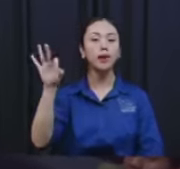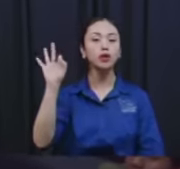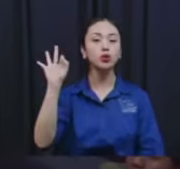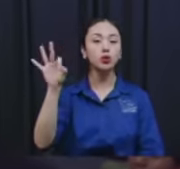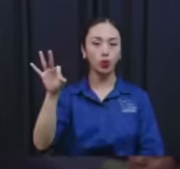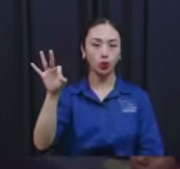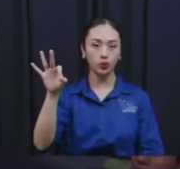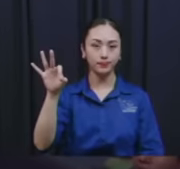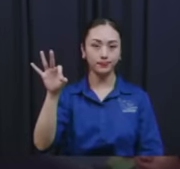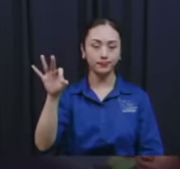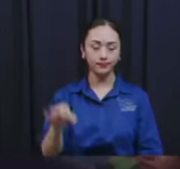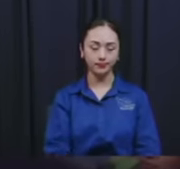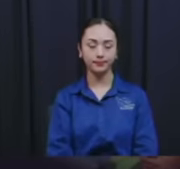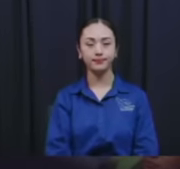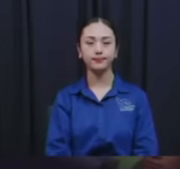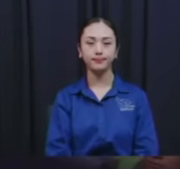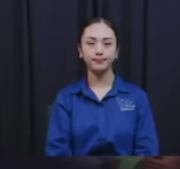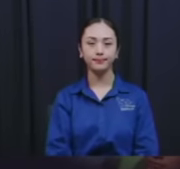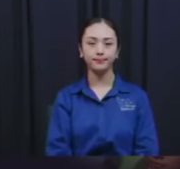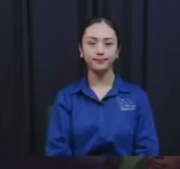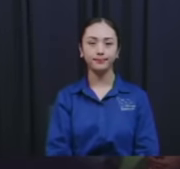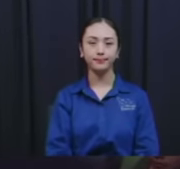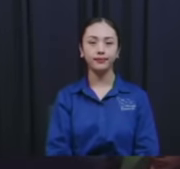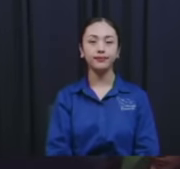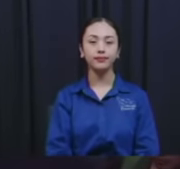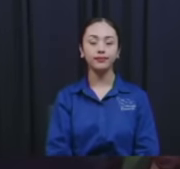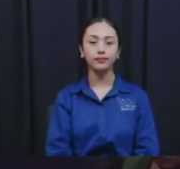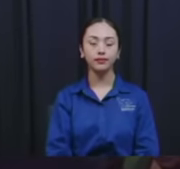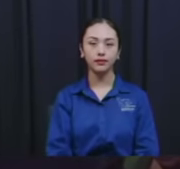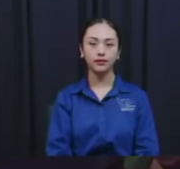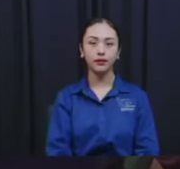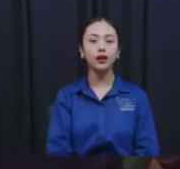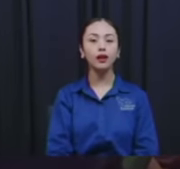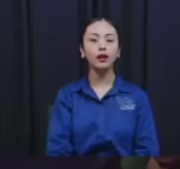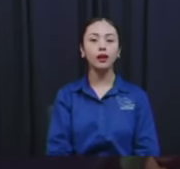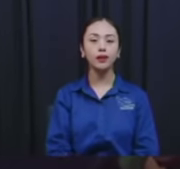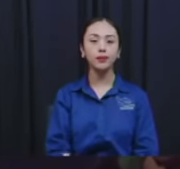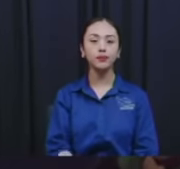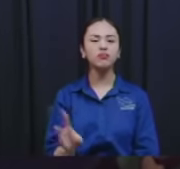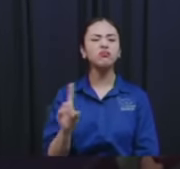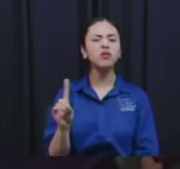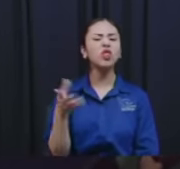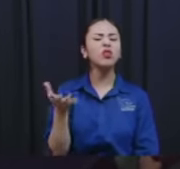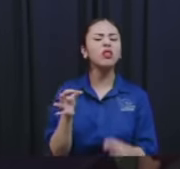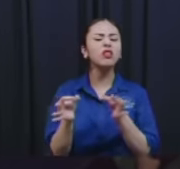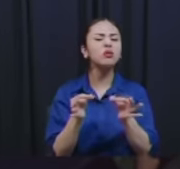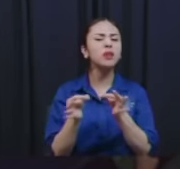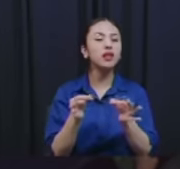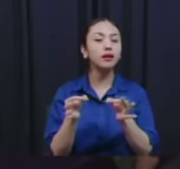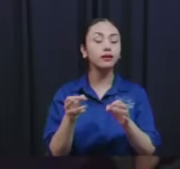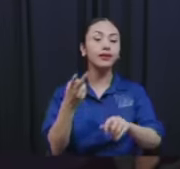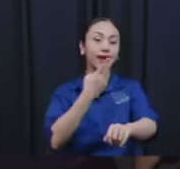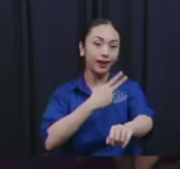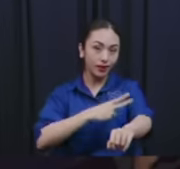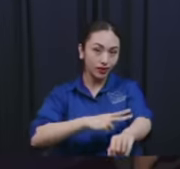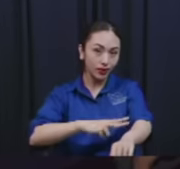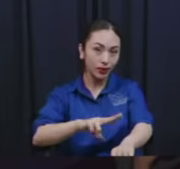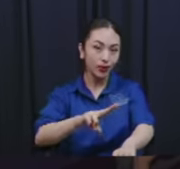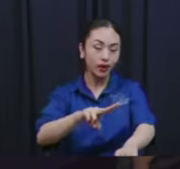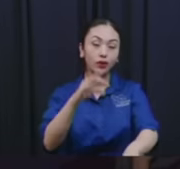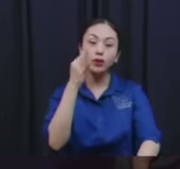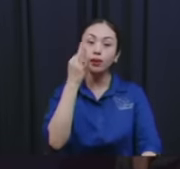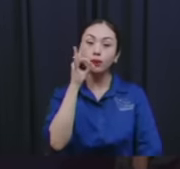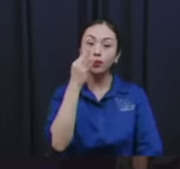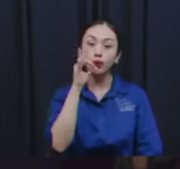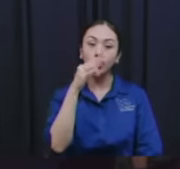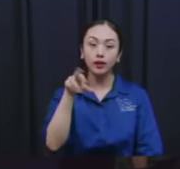diga va dónde lo expliqué Raquel cuando hablé de